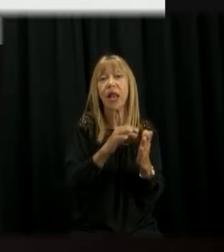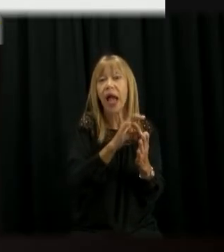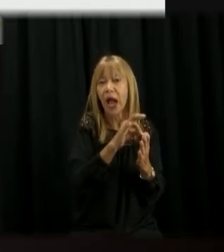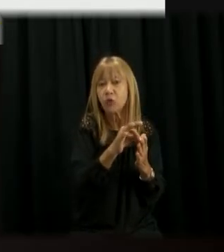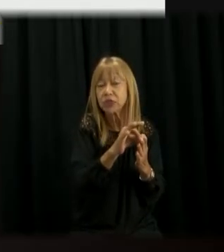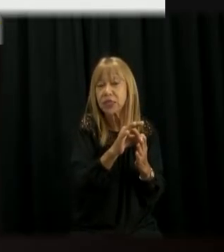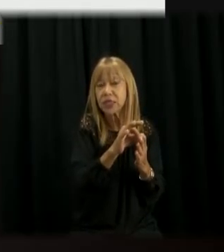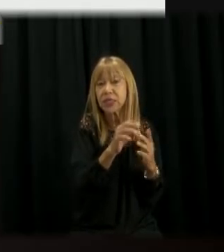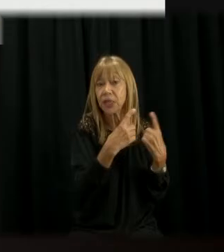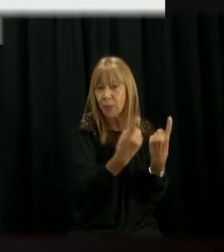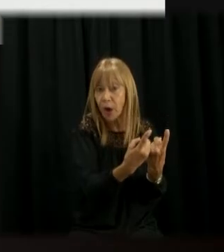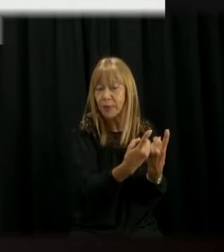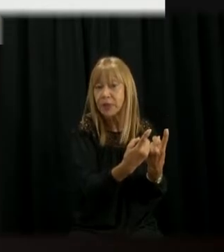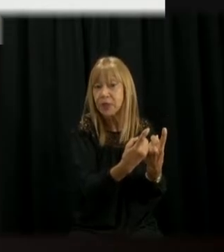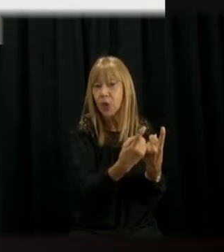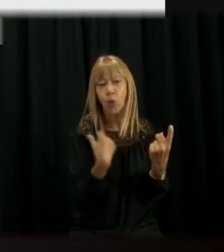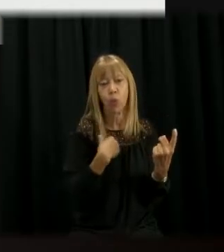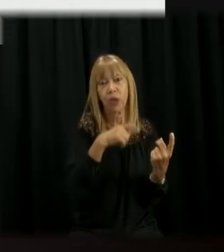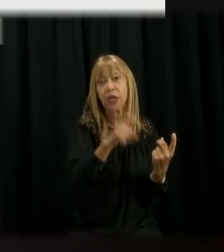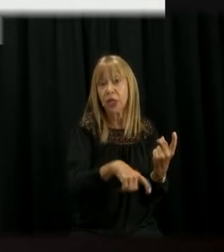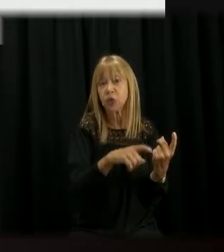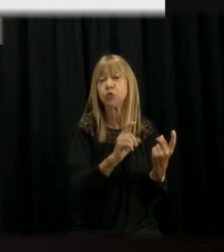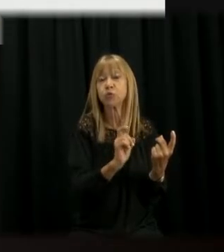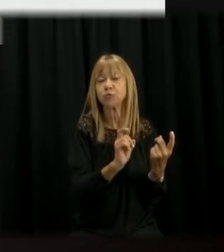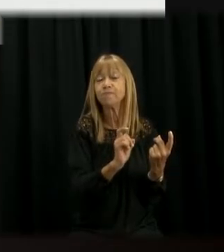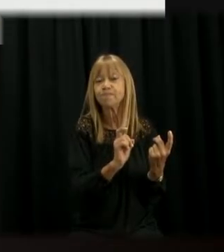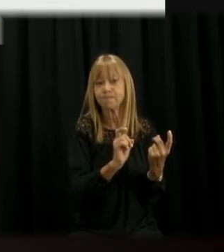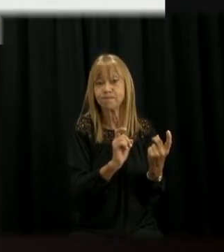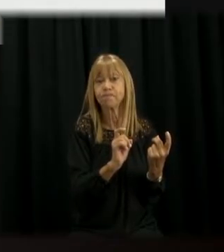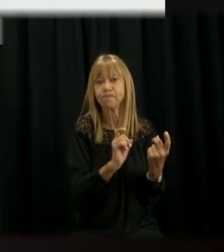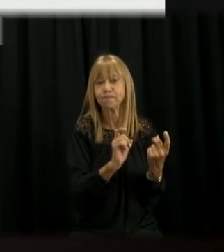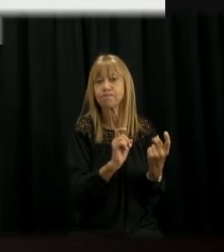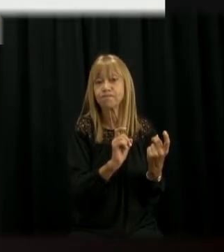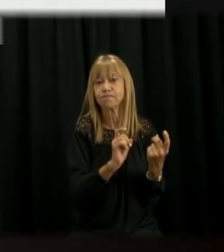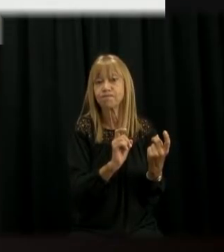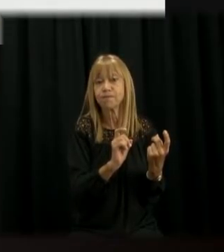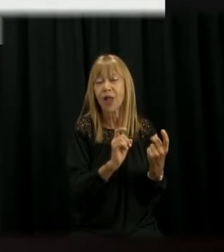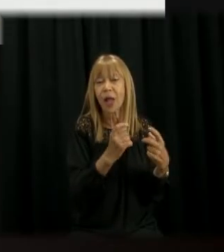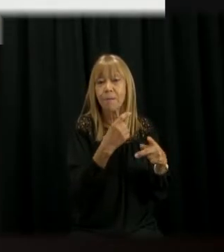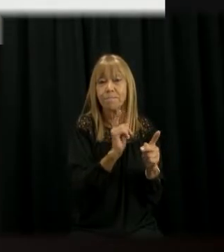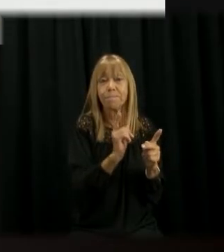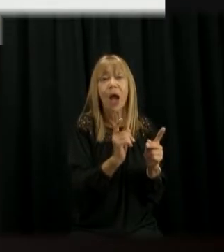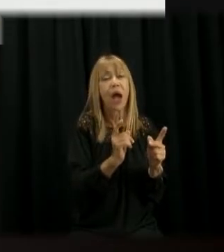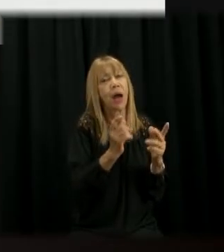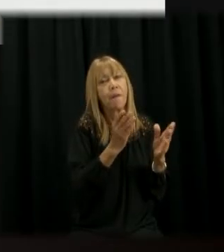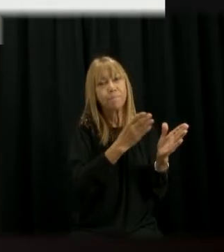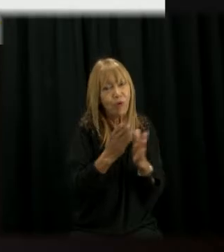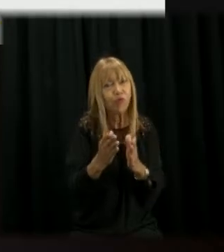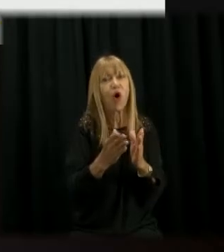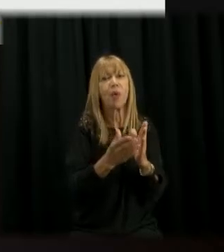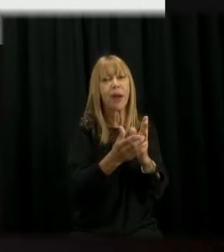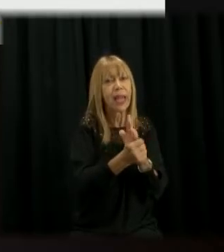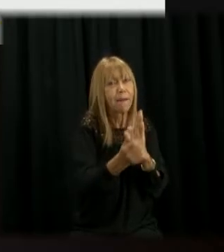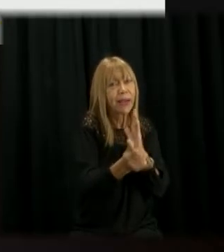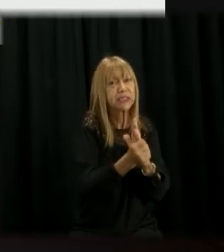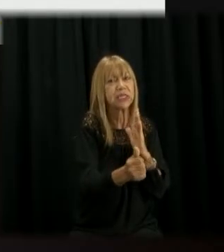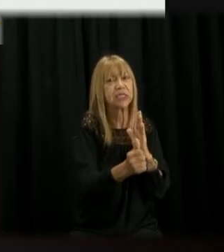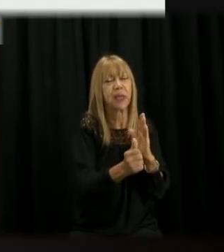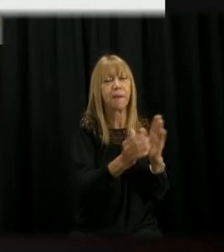los recursos del Departamento de Contabilidad Central necesitamos de tener un plan